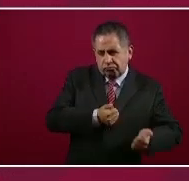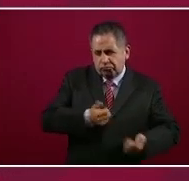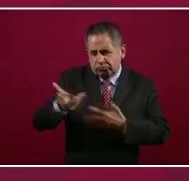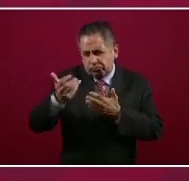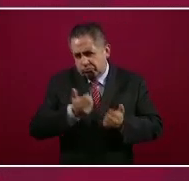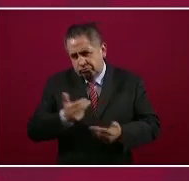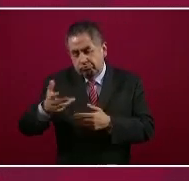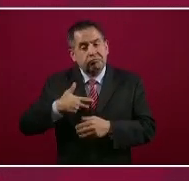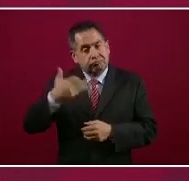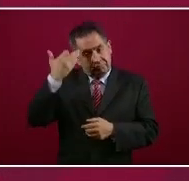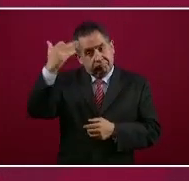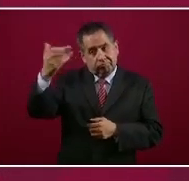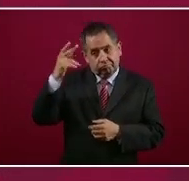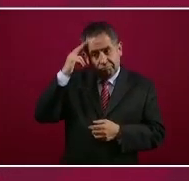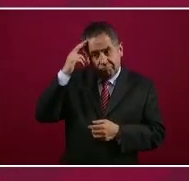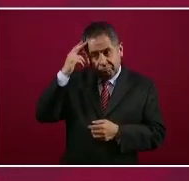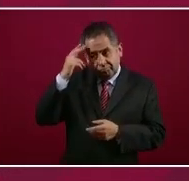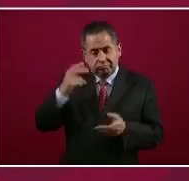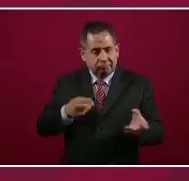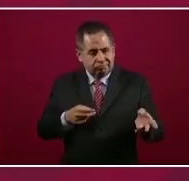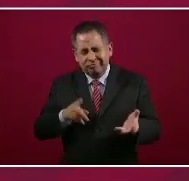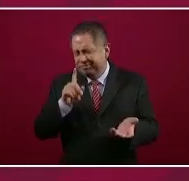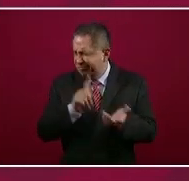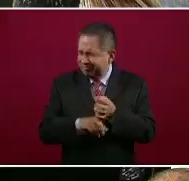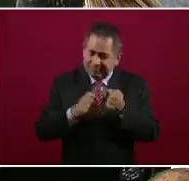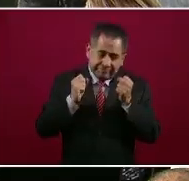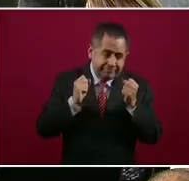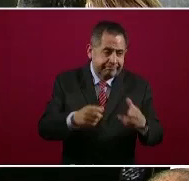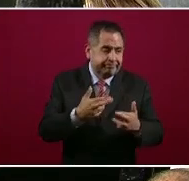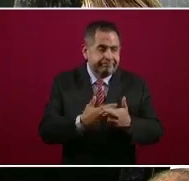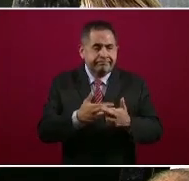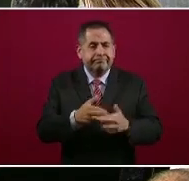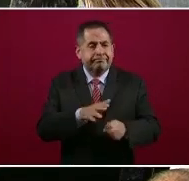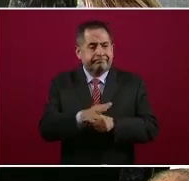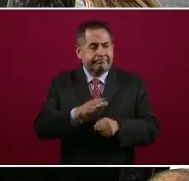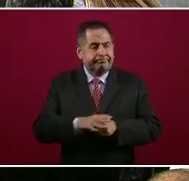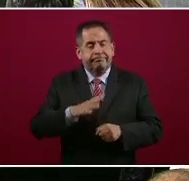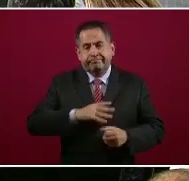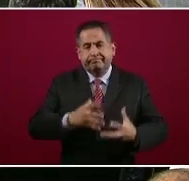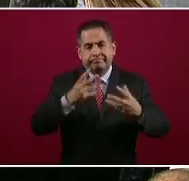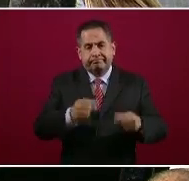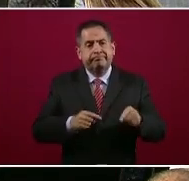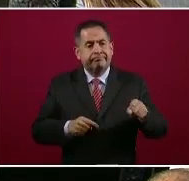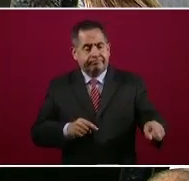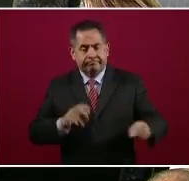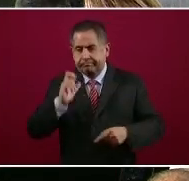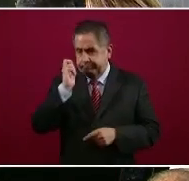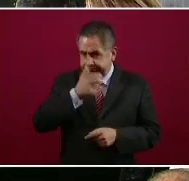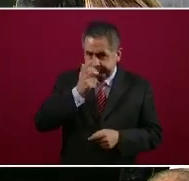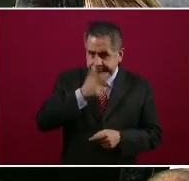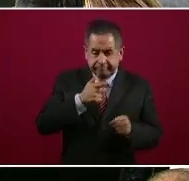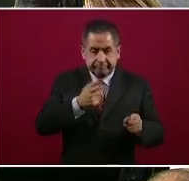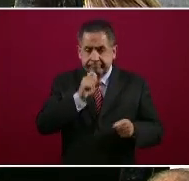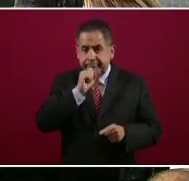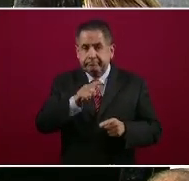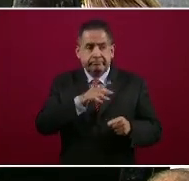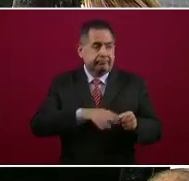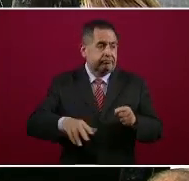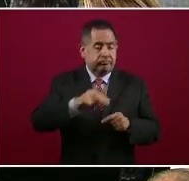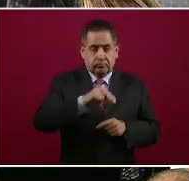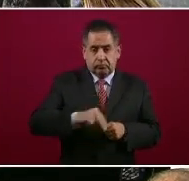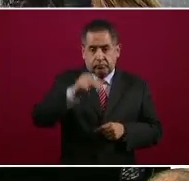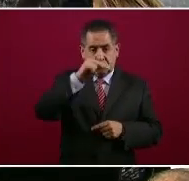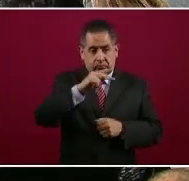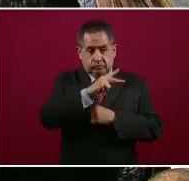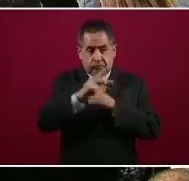porfiriato entonces si hay mucho potencial minero en chihuahua y en todo el norte